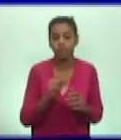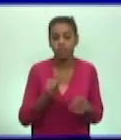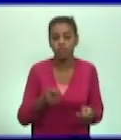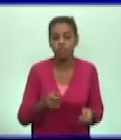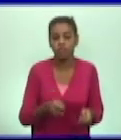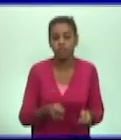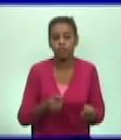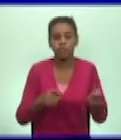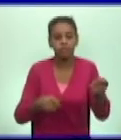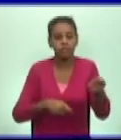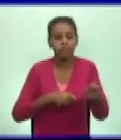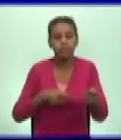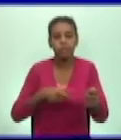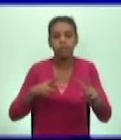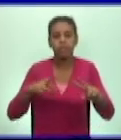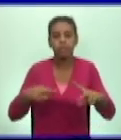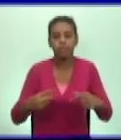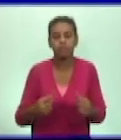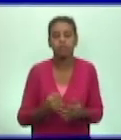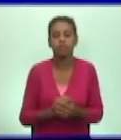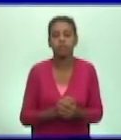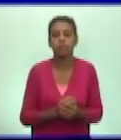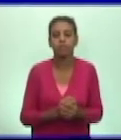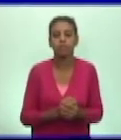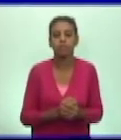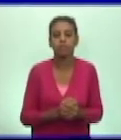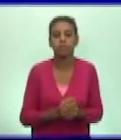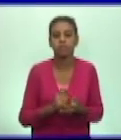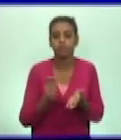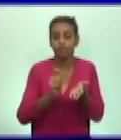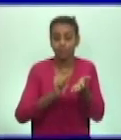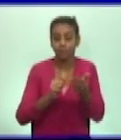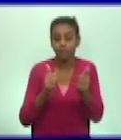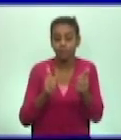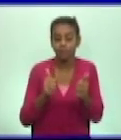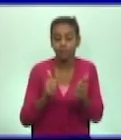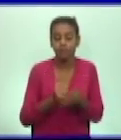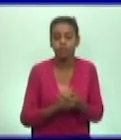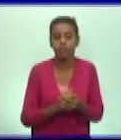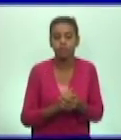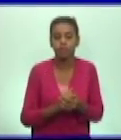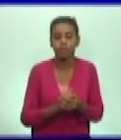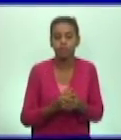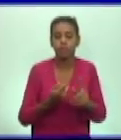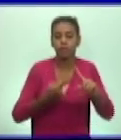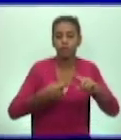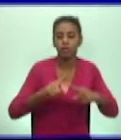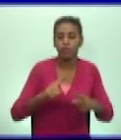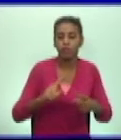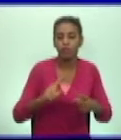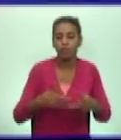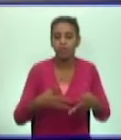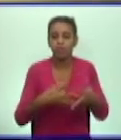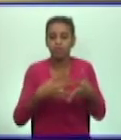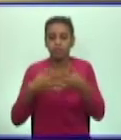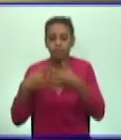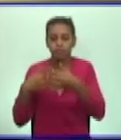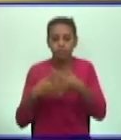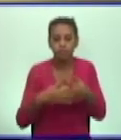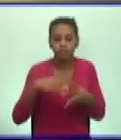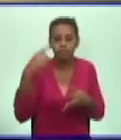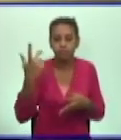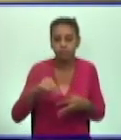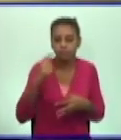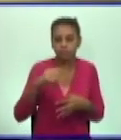pie de combate. Pero ahora, muchachos, anoten bien y fijen en contra del imperialismo yanqui, en contra